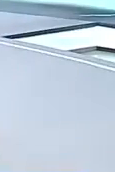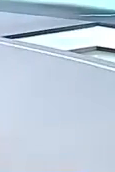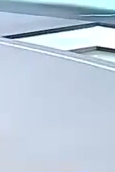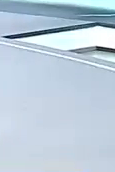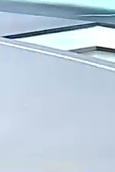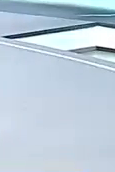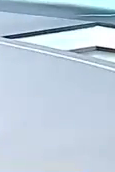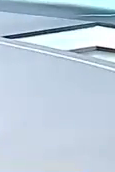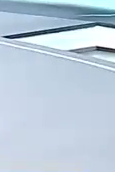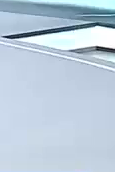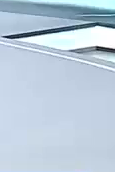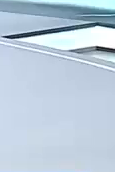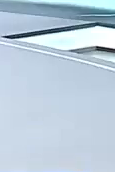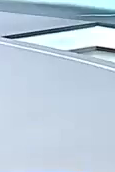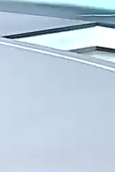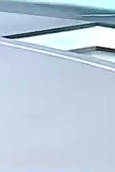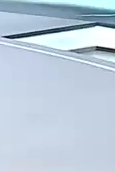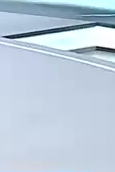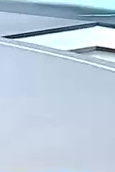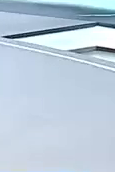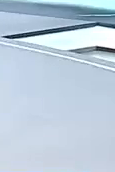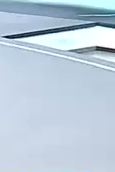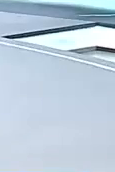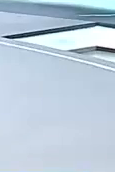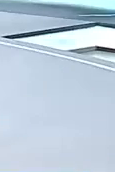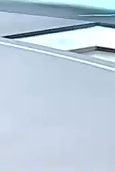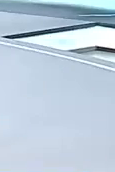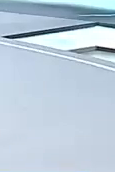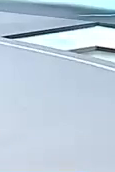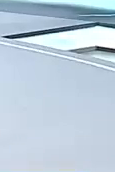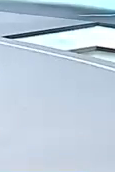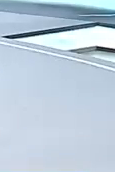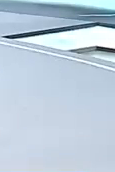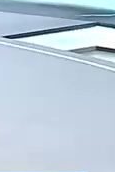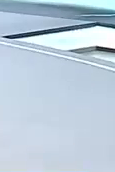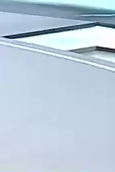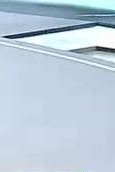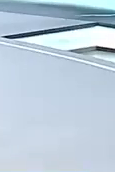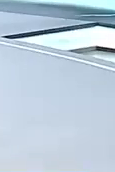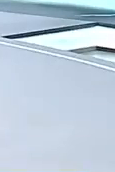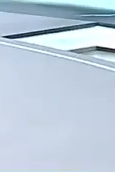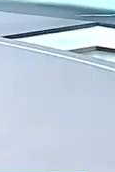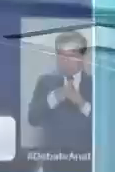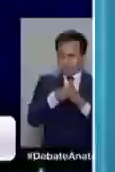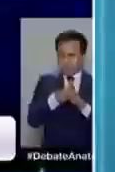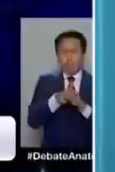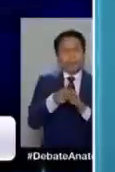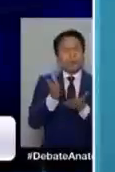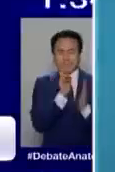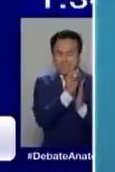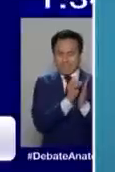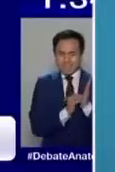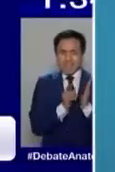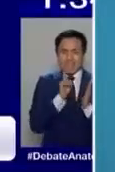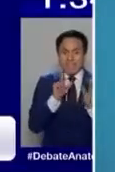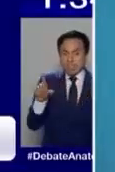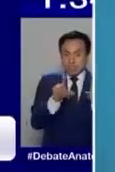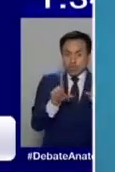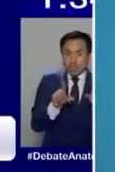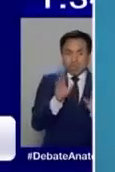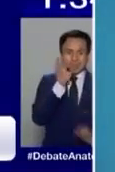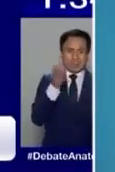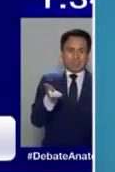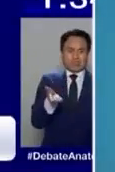ahora. Y bueno, siempre es difícil definir quién ganó o no en el debate, sobre todo en